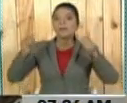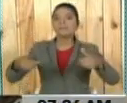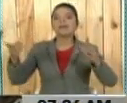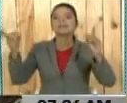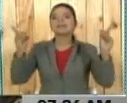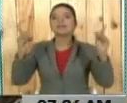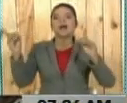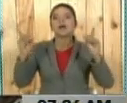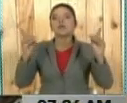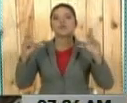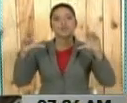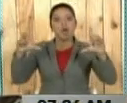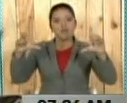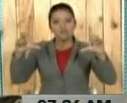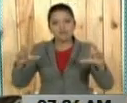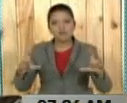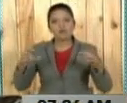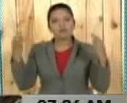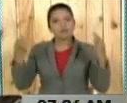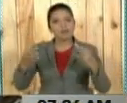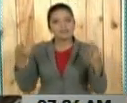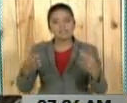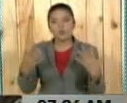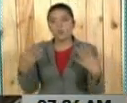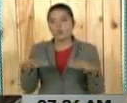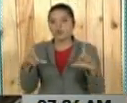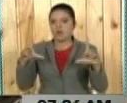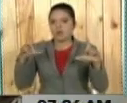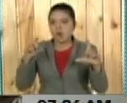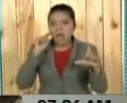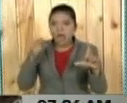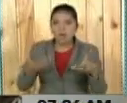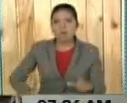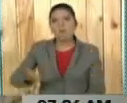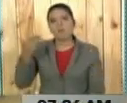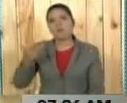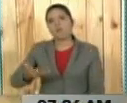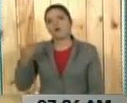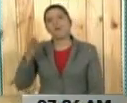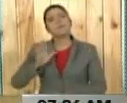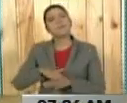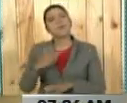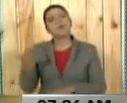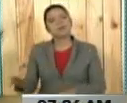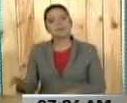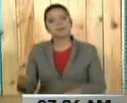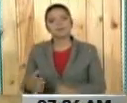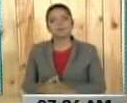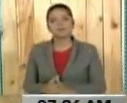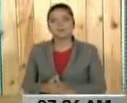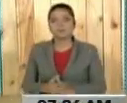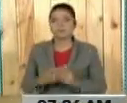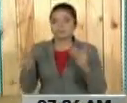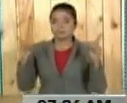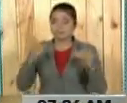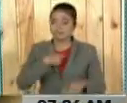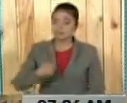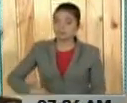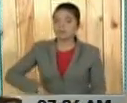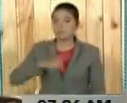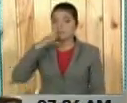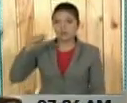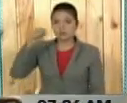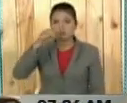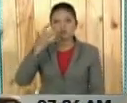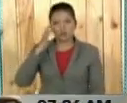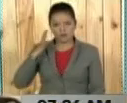foto verdaderamente histórica. ¿Por qué es histórica? Porque aparece en el centro de diálogo el presidente Maduro, que creo que tenía puesto